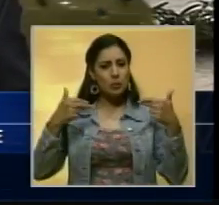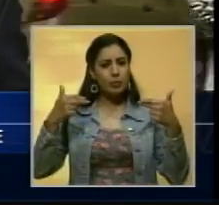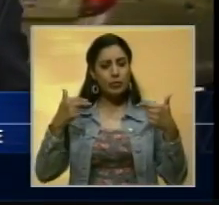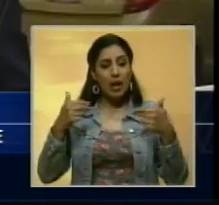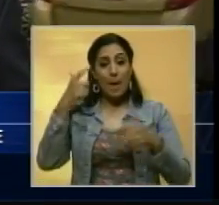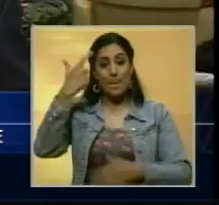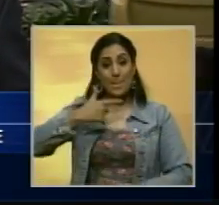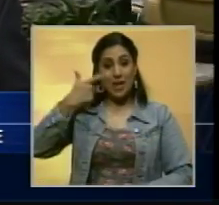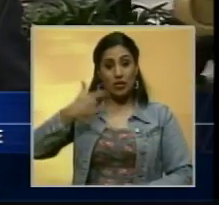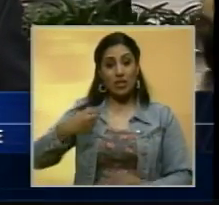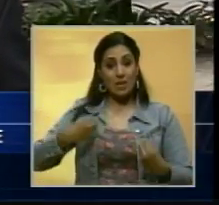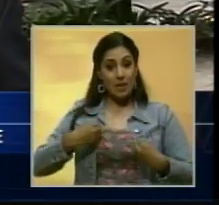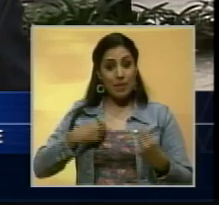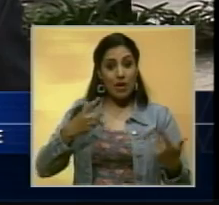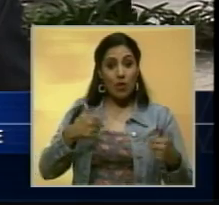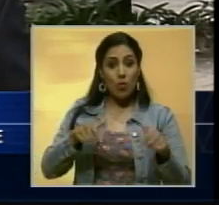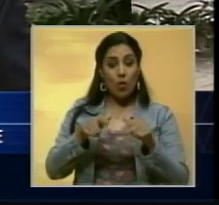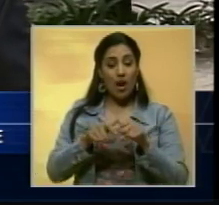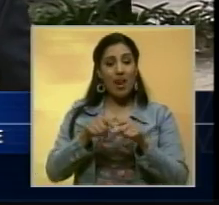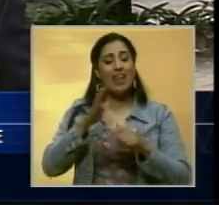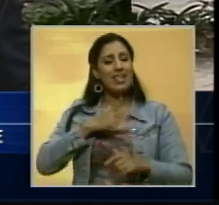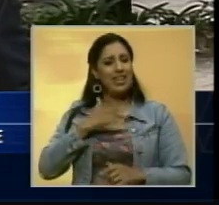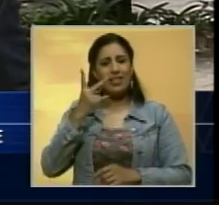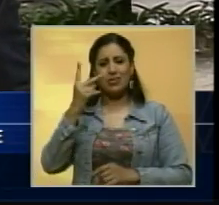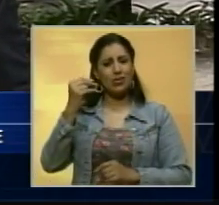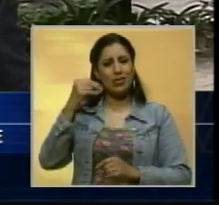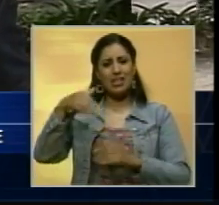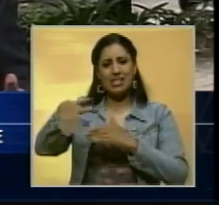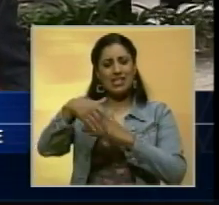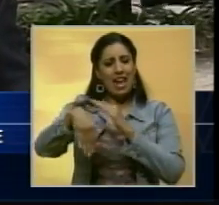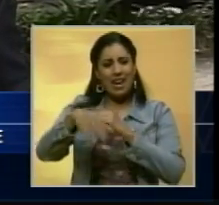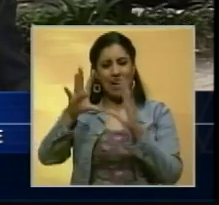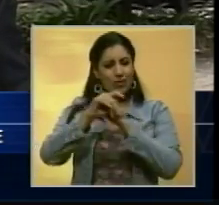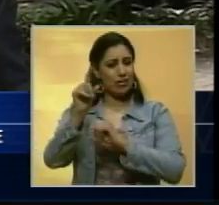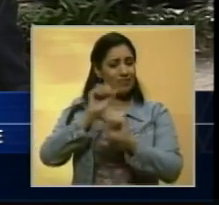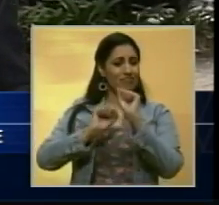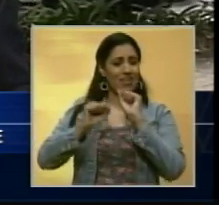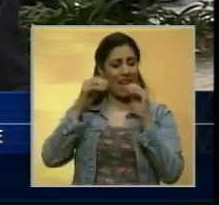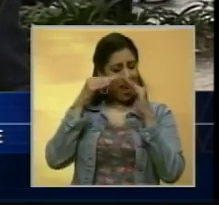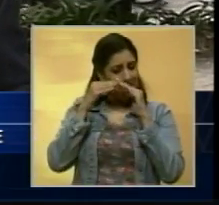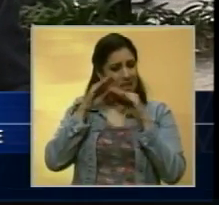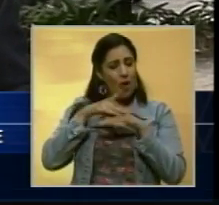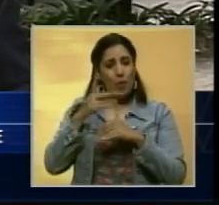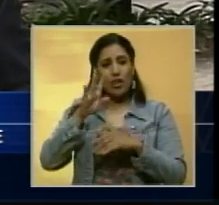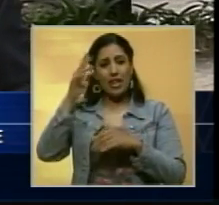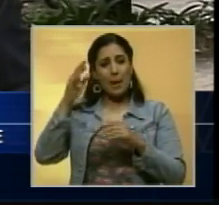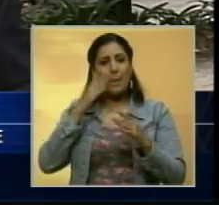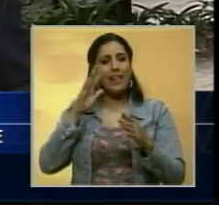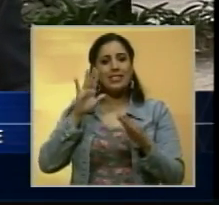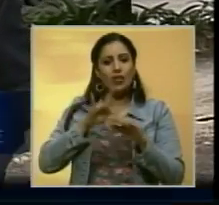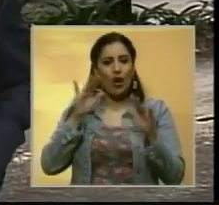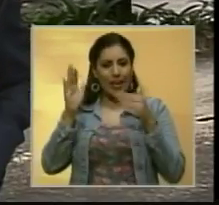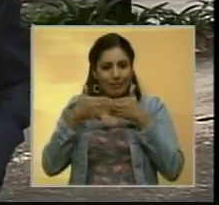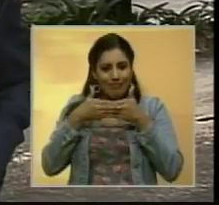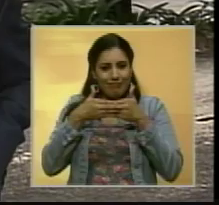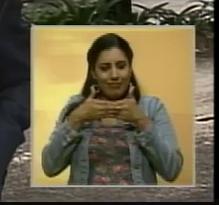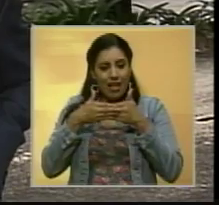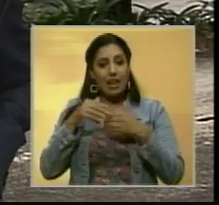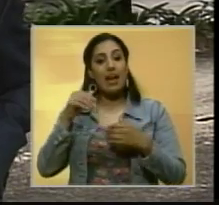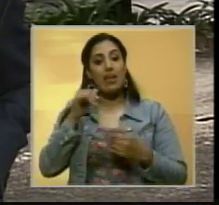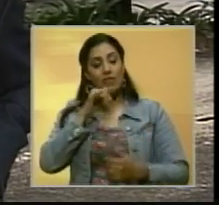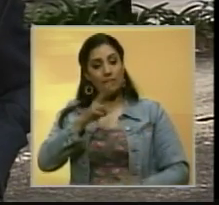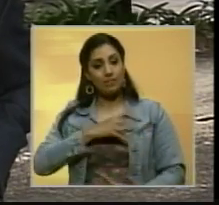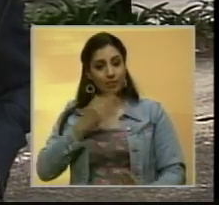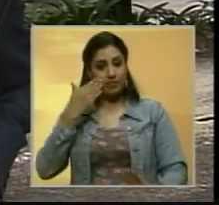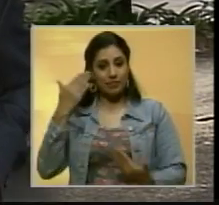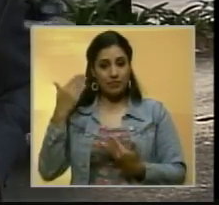inseguridad, las personas que viven en estas zonas prefieren no salir de noche, pues aseguran que viven un toque de queda. Oliver